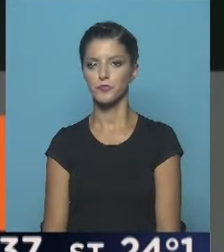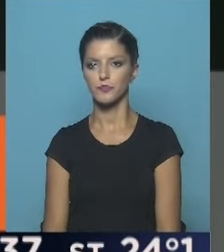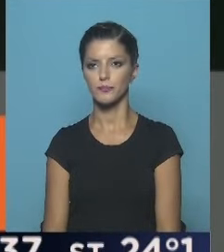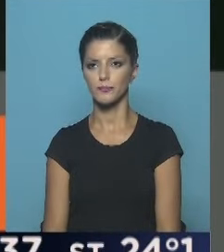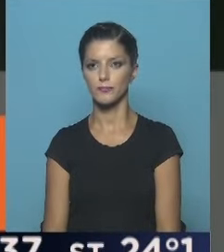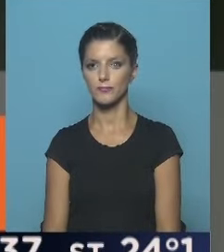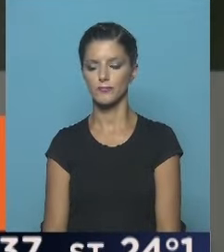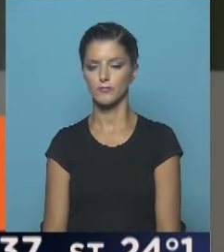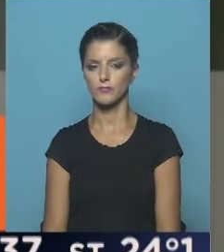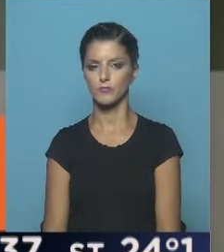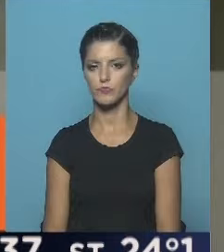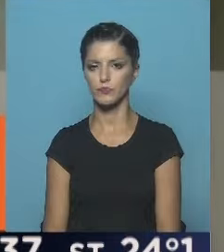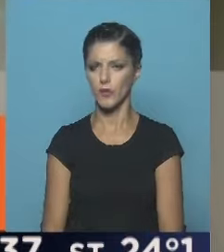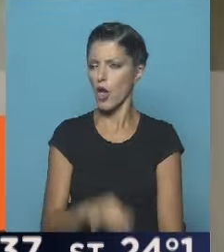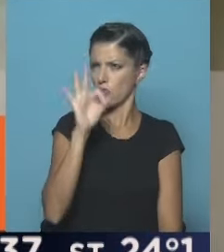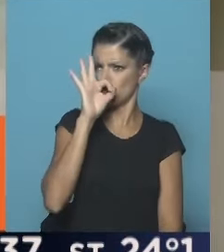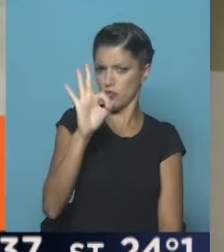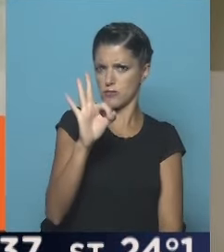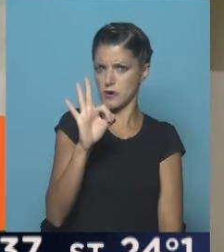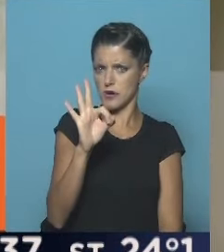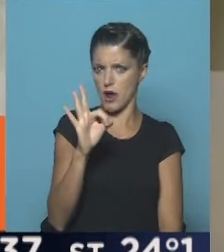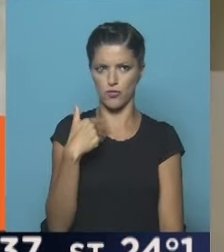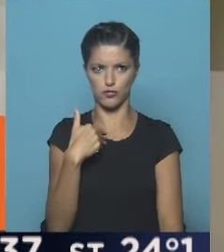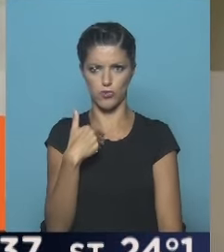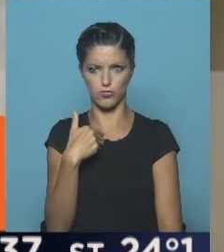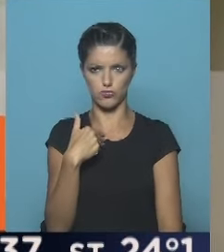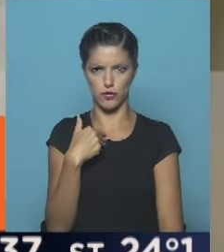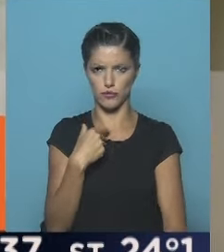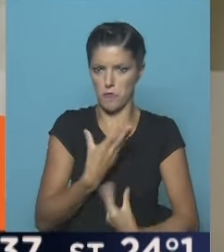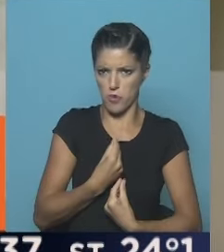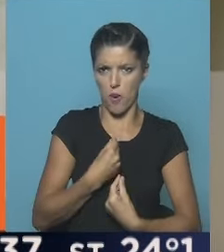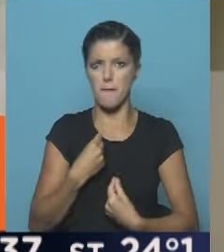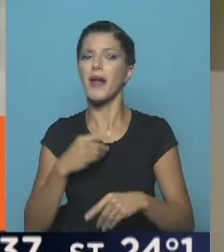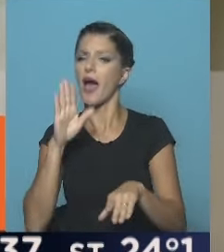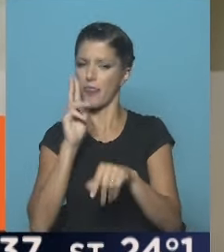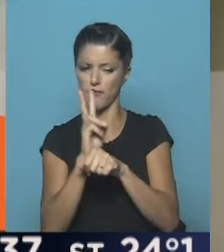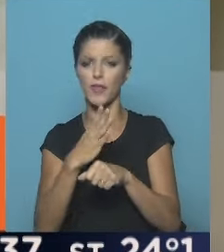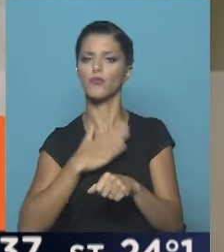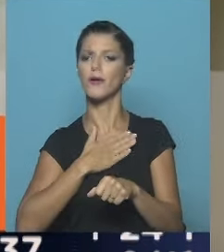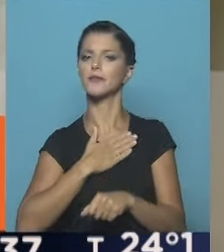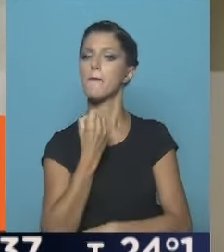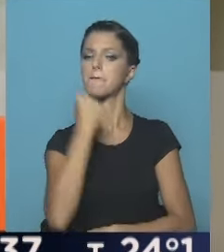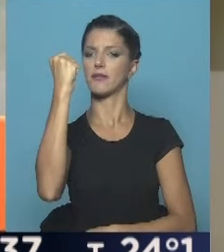Nunca nos ha temblado la voz ni el pulso para defender a esta niña que es la patria,